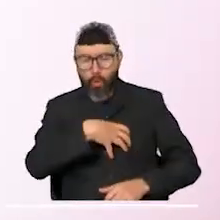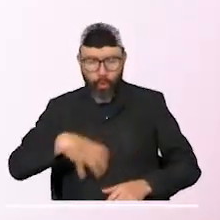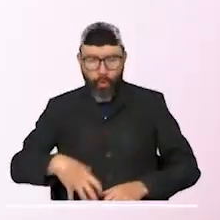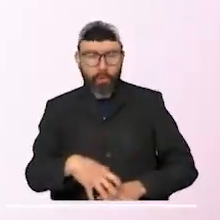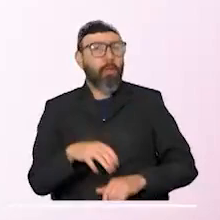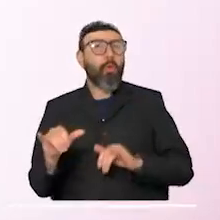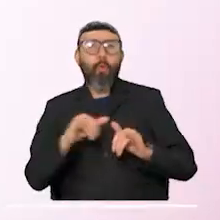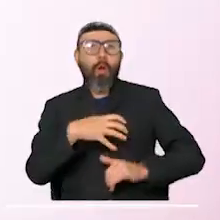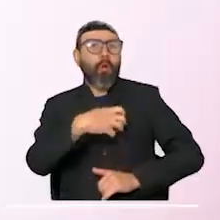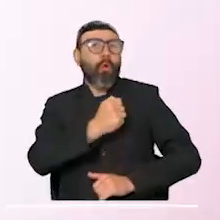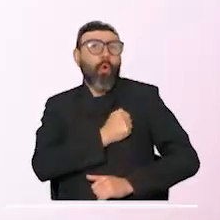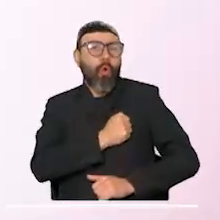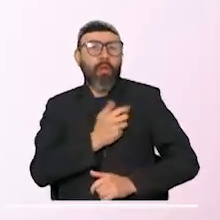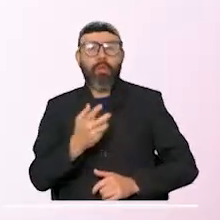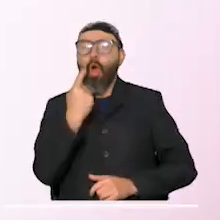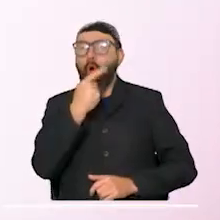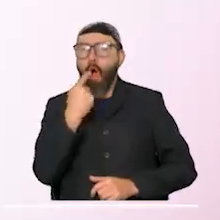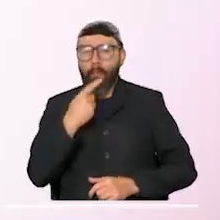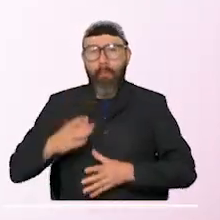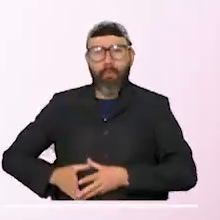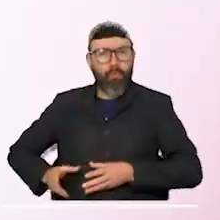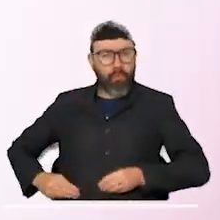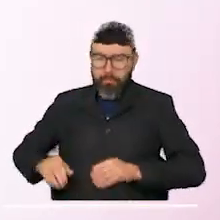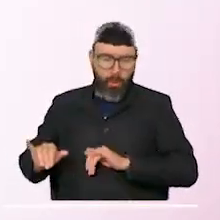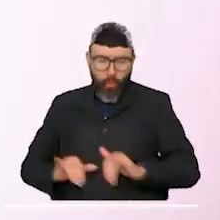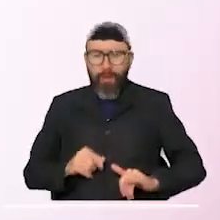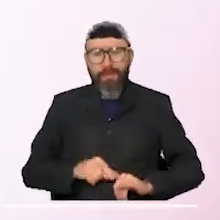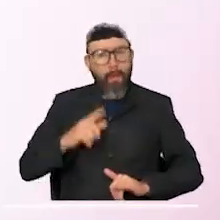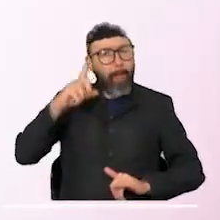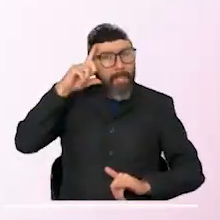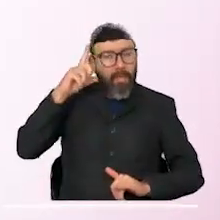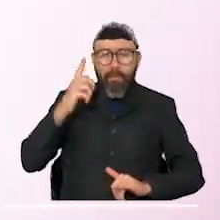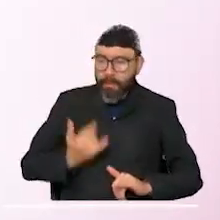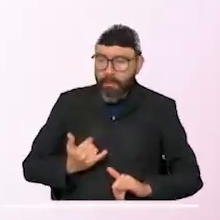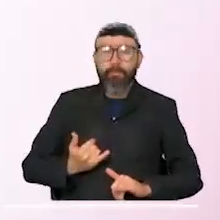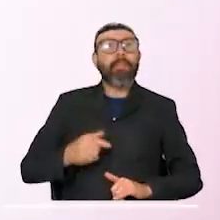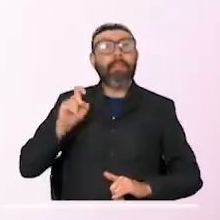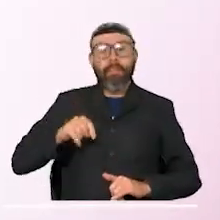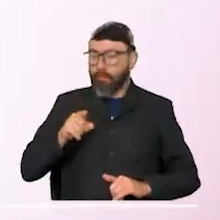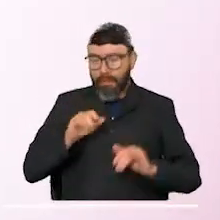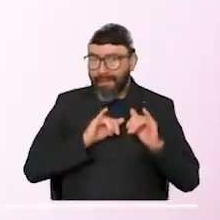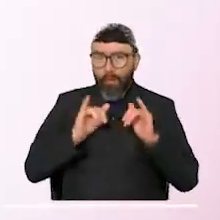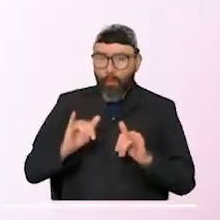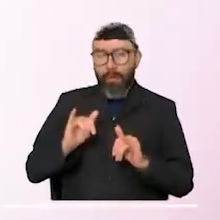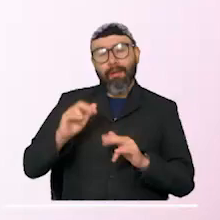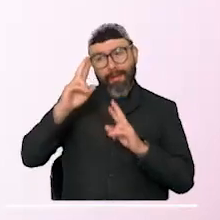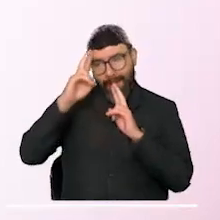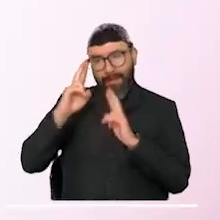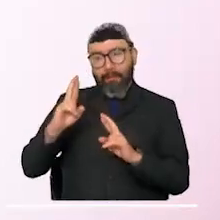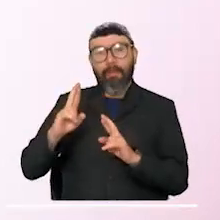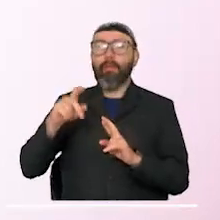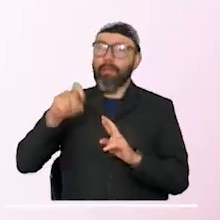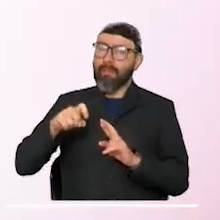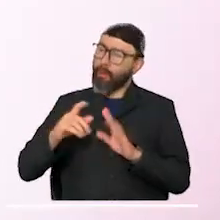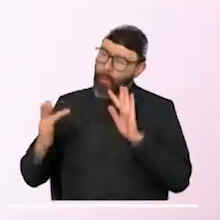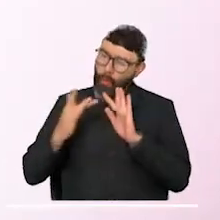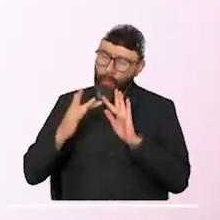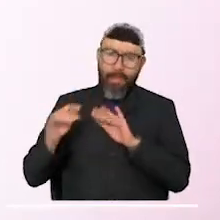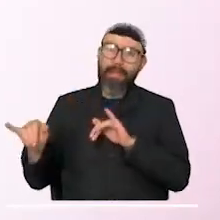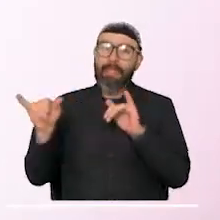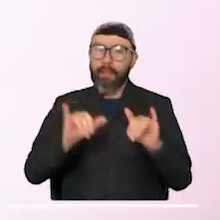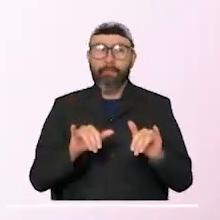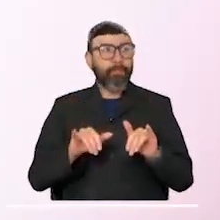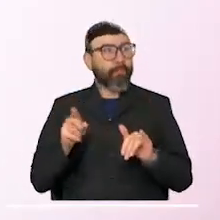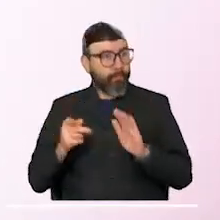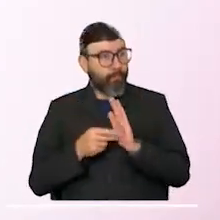como el hígado como la boca como los ojos y que requiere ese mismo respeto y conexión y resulta que en la salud femenina